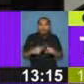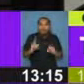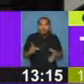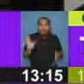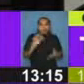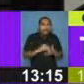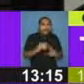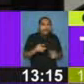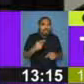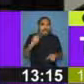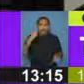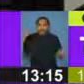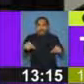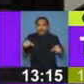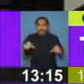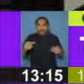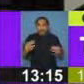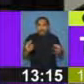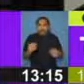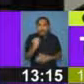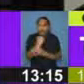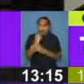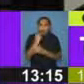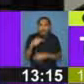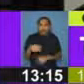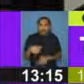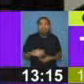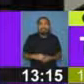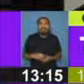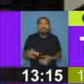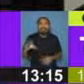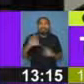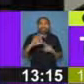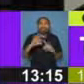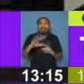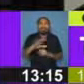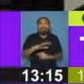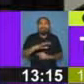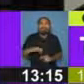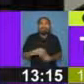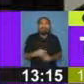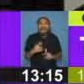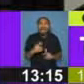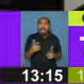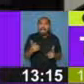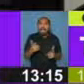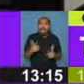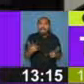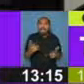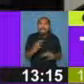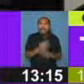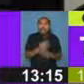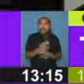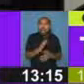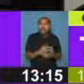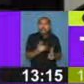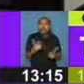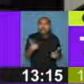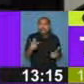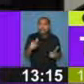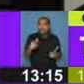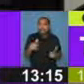importante en la en la ciudad de laquiaca y que no tenía edificio y que como acaba de decir el senador Mario